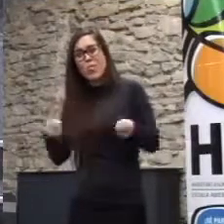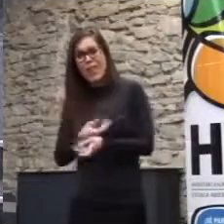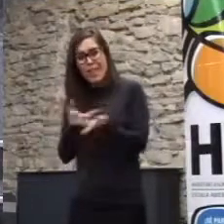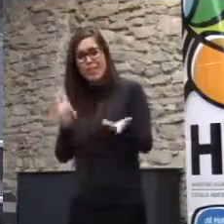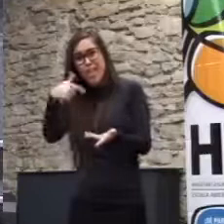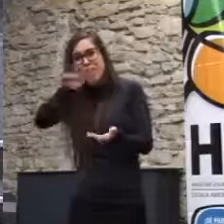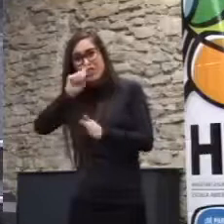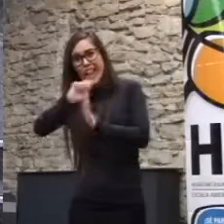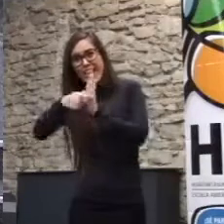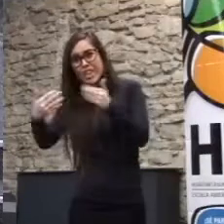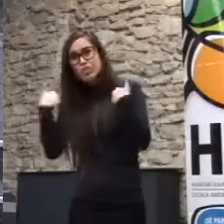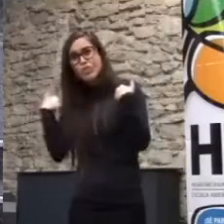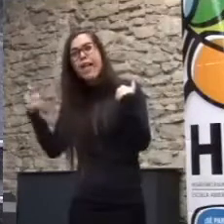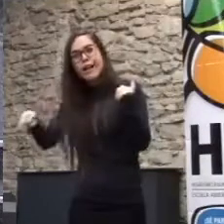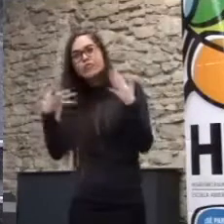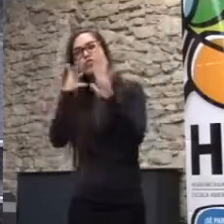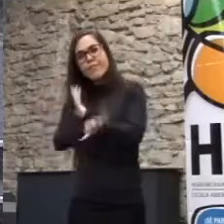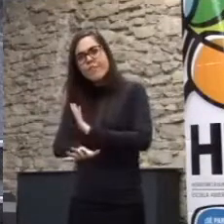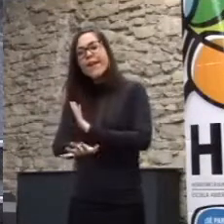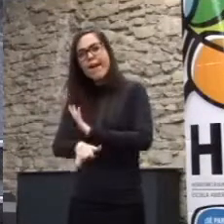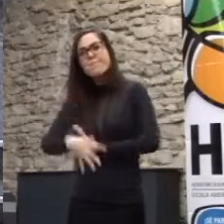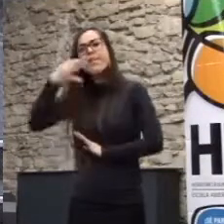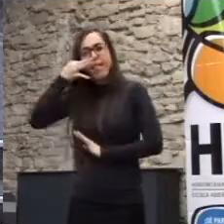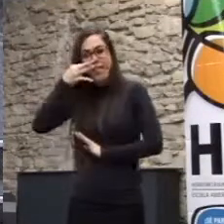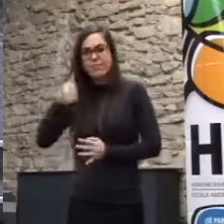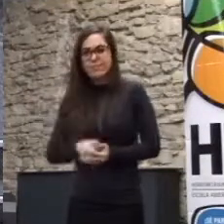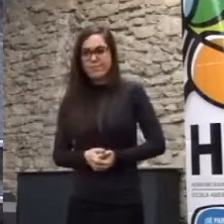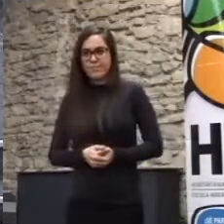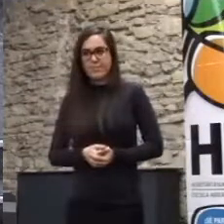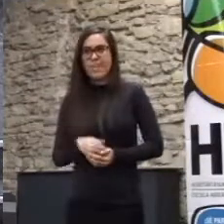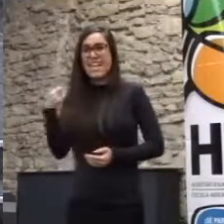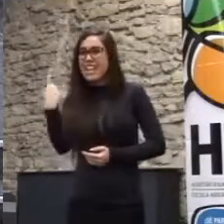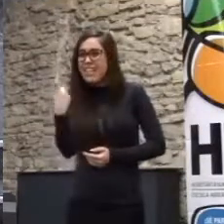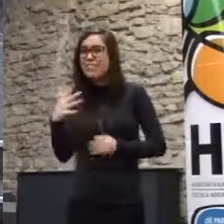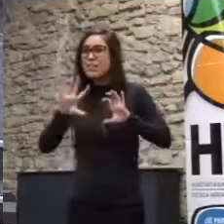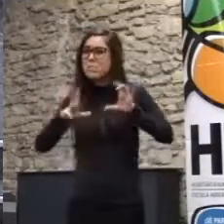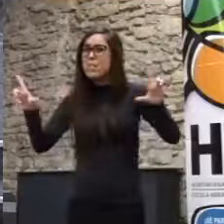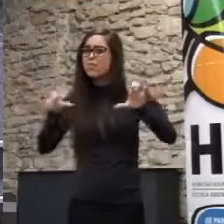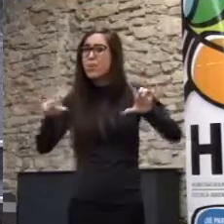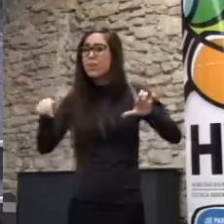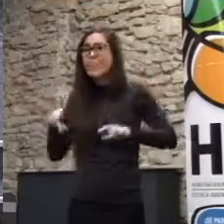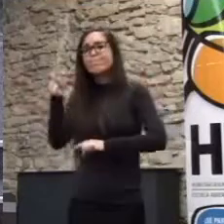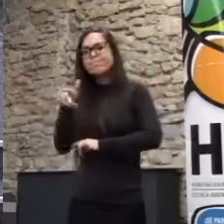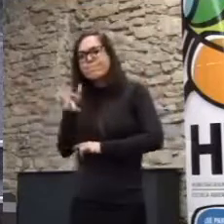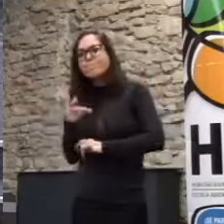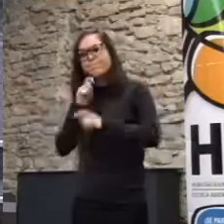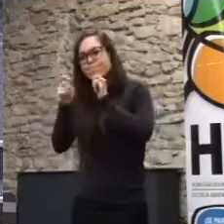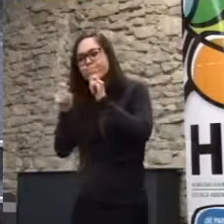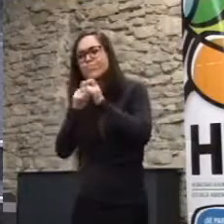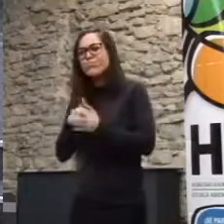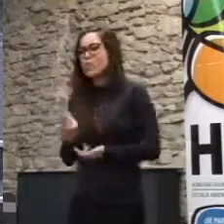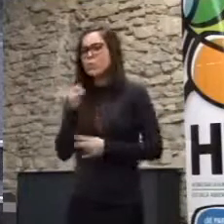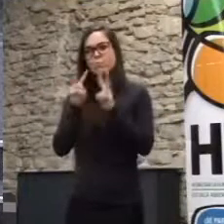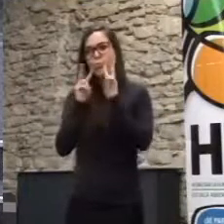luego. Esos ciudadanos yo no los veo en los medios de comunicación. No veo que se abran los periódicos ni las radios